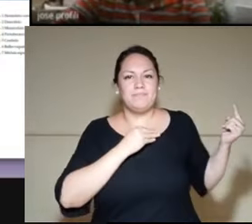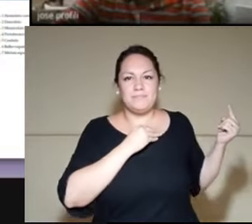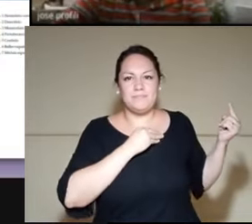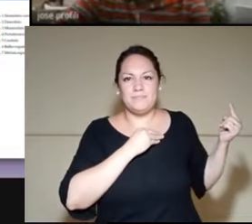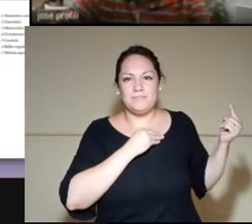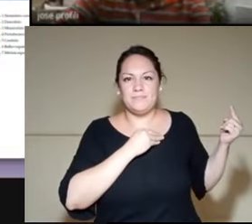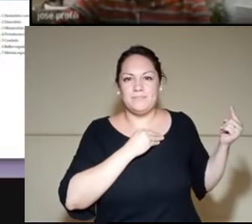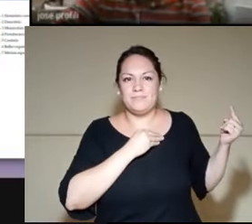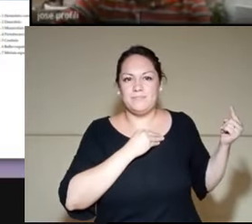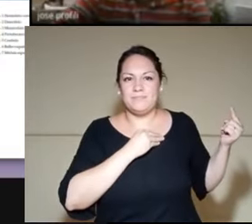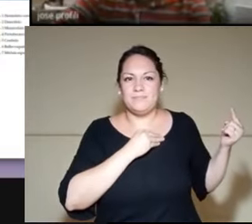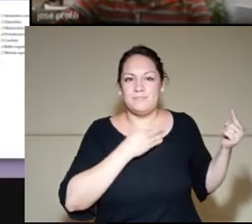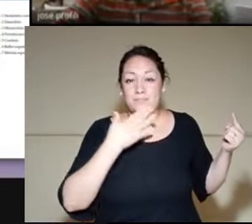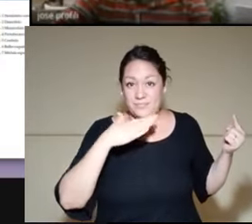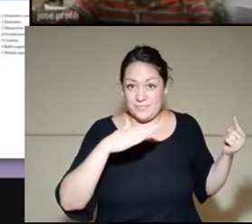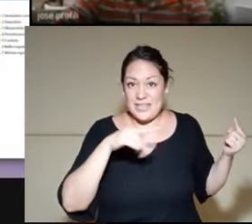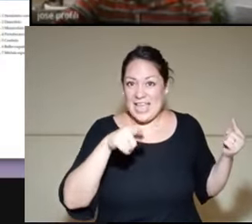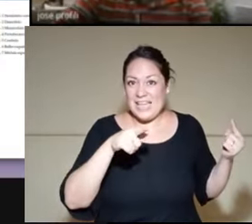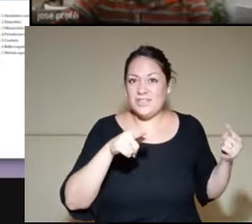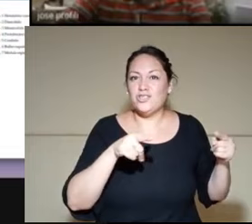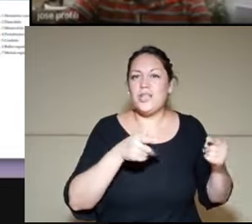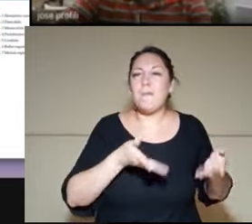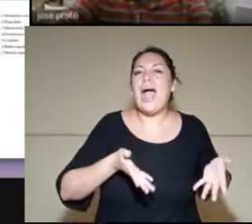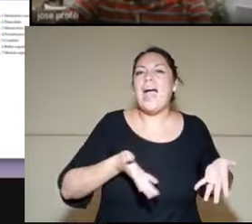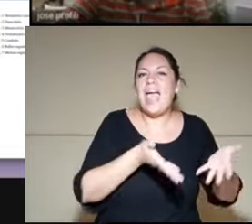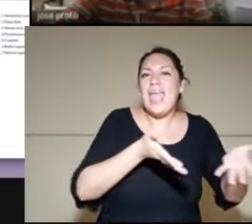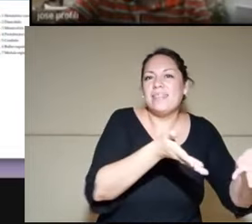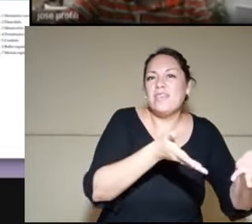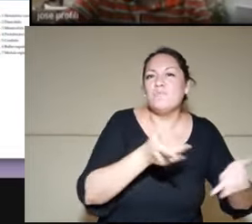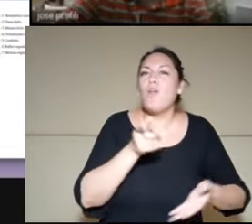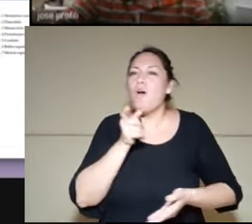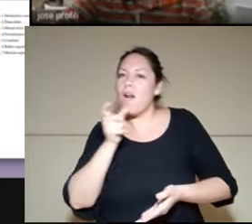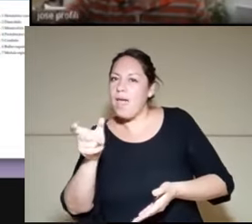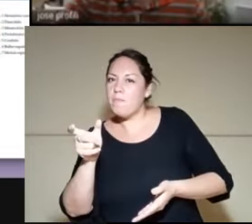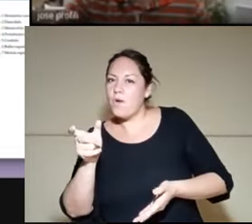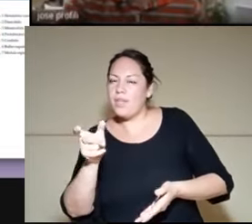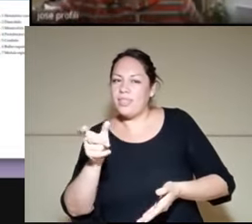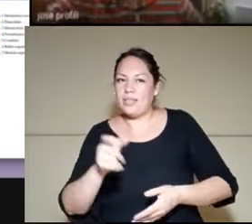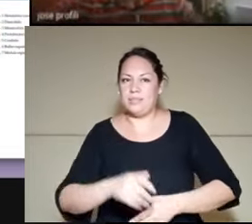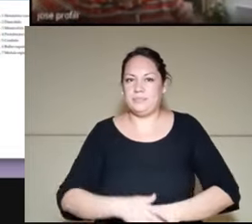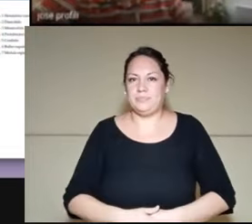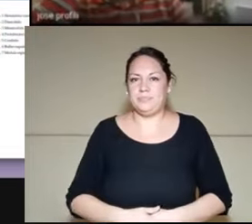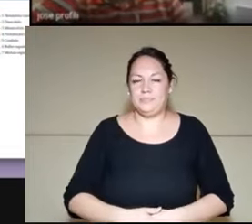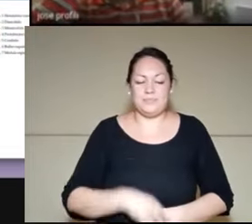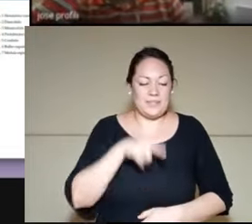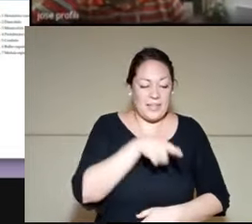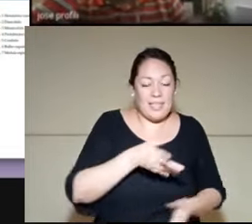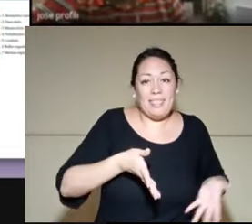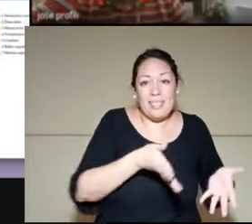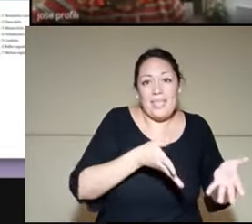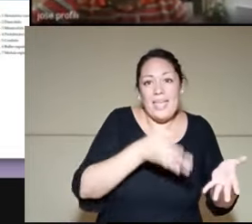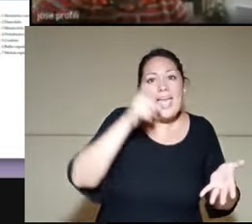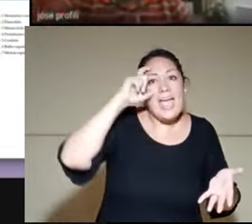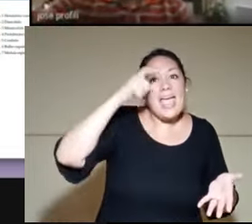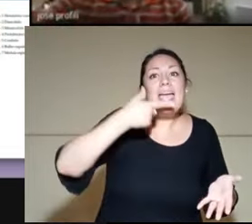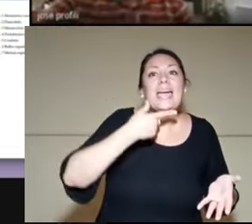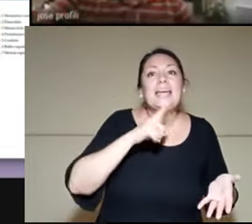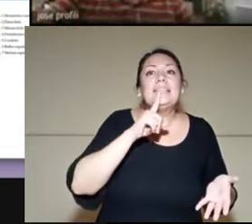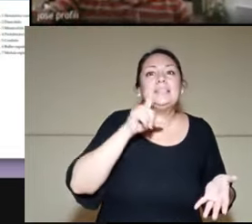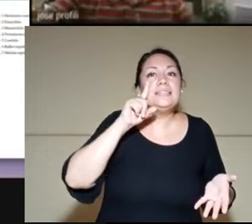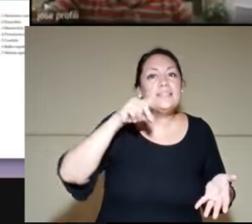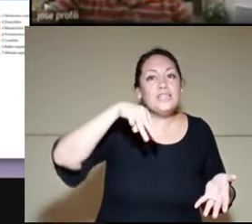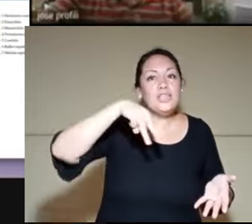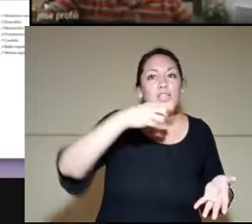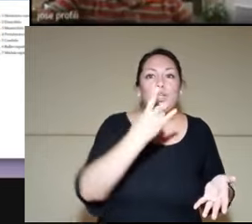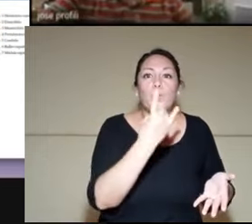mano. Fíjense que esto que se llama estímulo-respuesta, porque nuestro sistema nervioso actúa así,